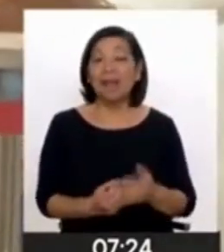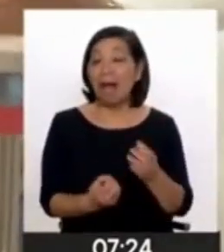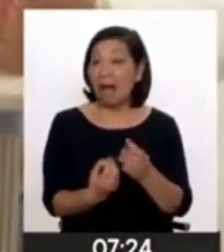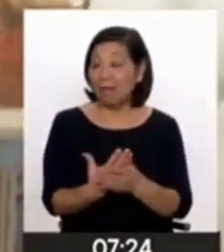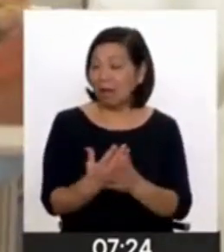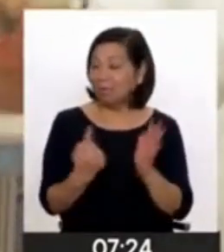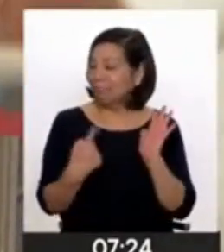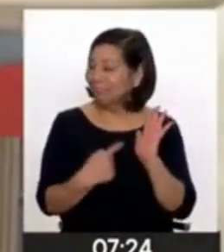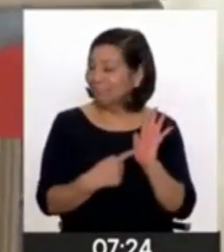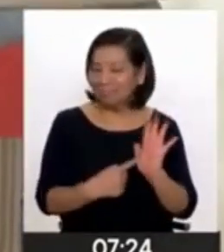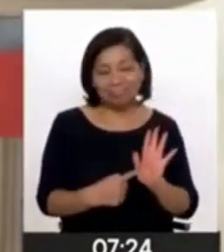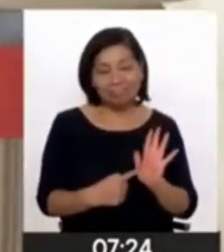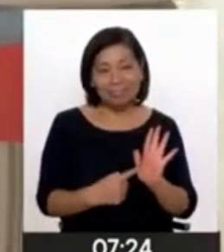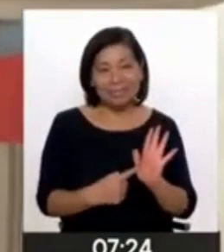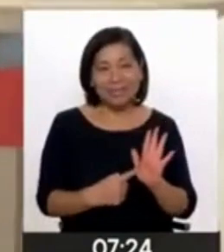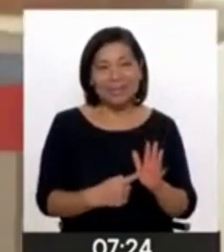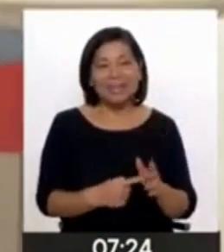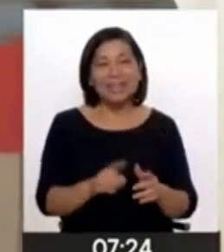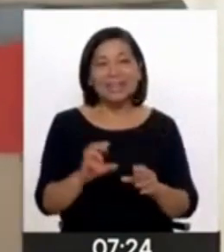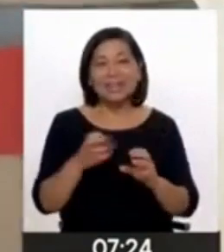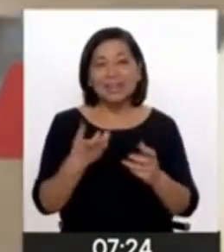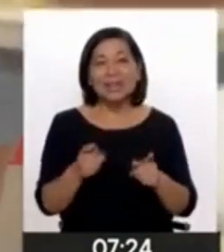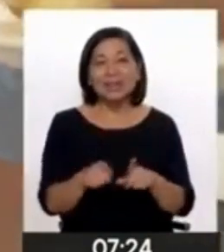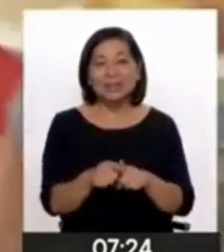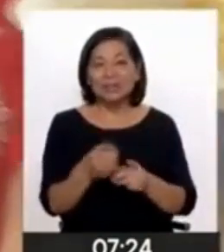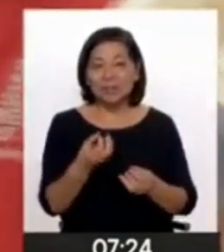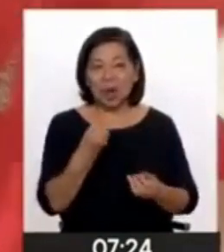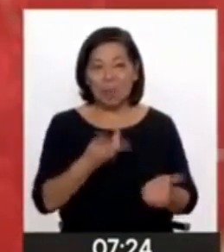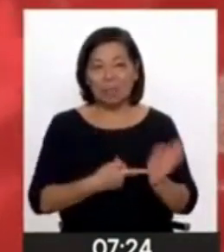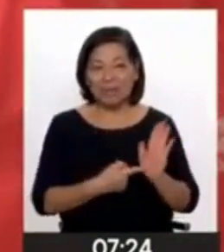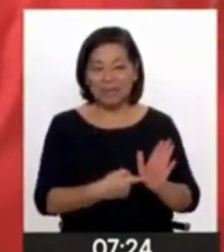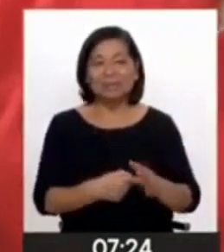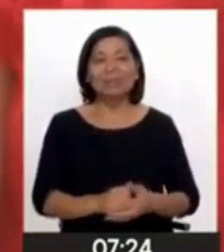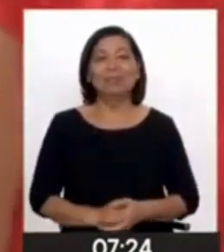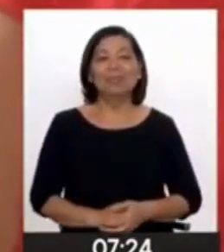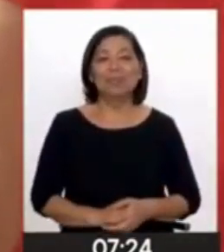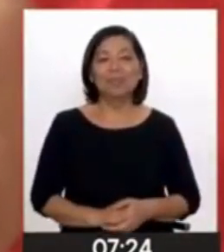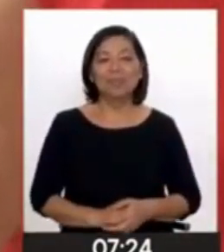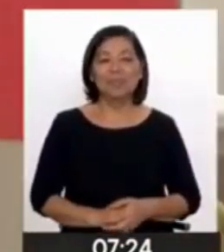Arequipa presente en Perú, mucho gusto, Tacna.